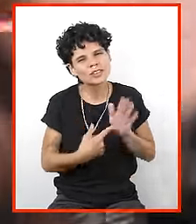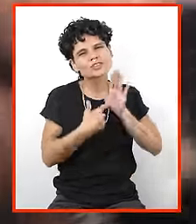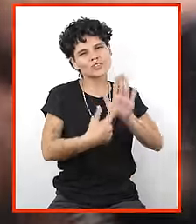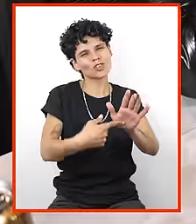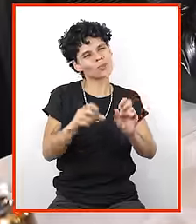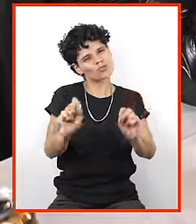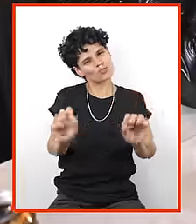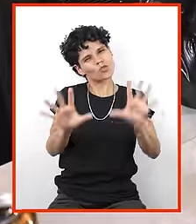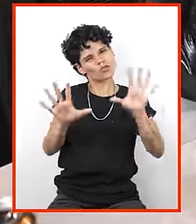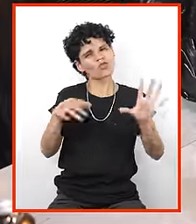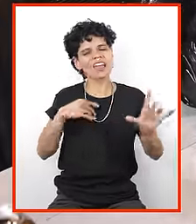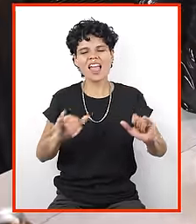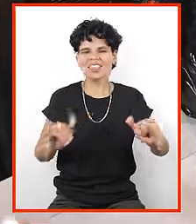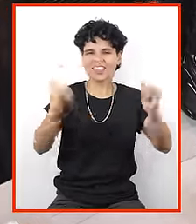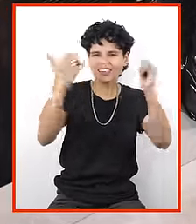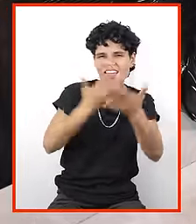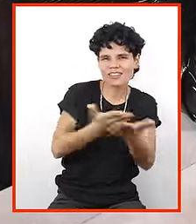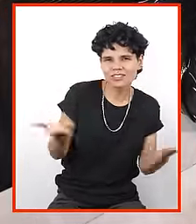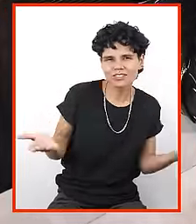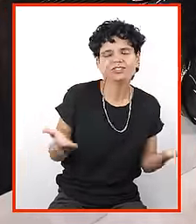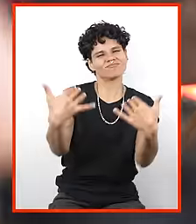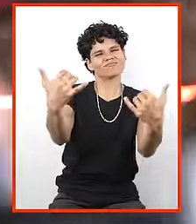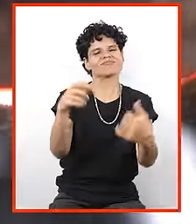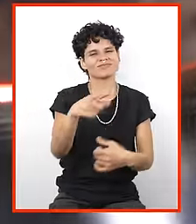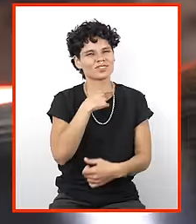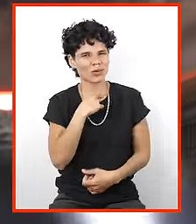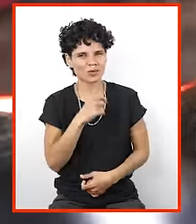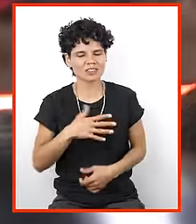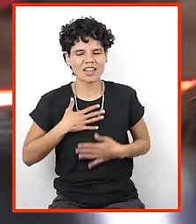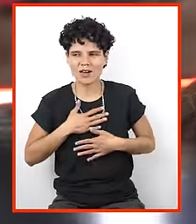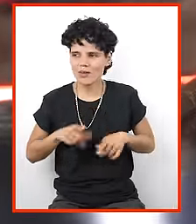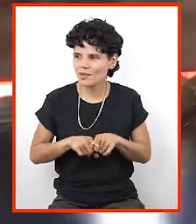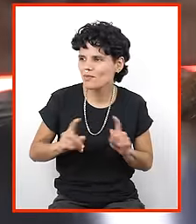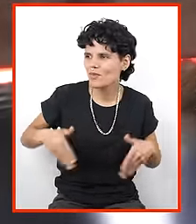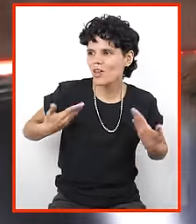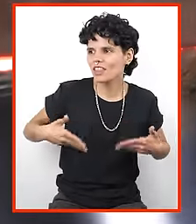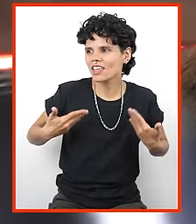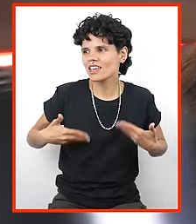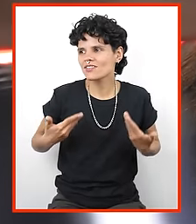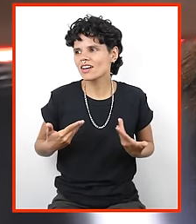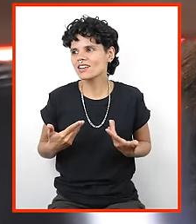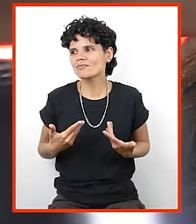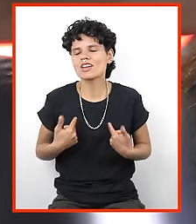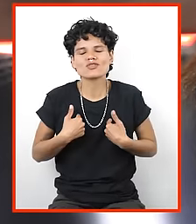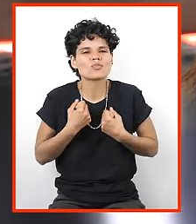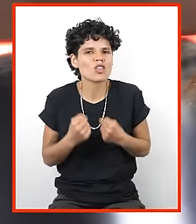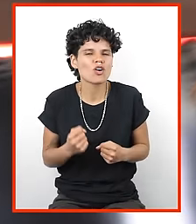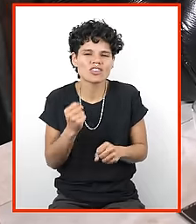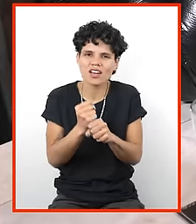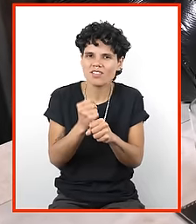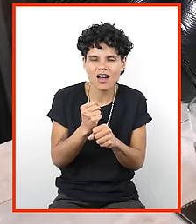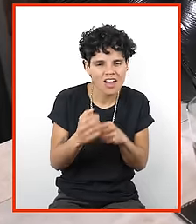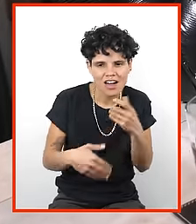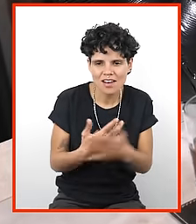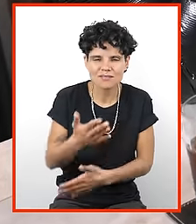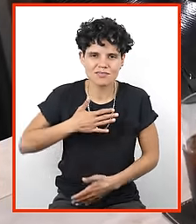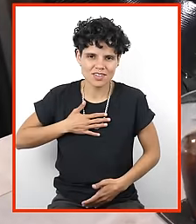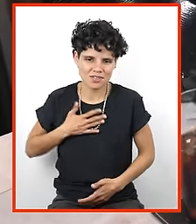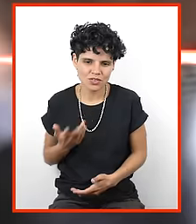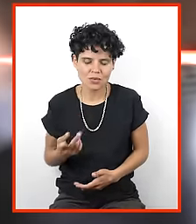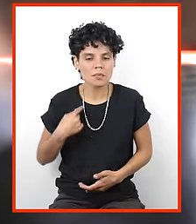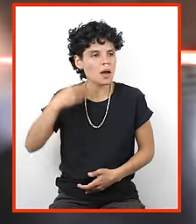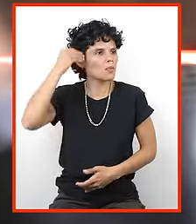espectáculo, weón. Me gusta entretener. Y creo que eso me motiva mucho de dedicarme a lo que hago. Es como que me acuerdo mucho